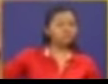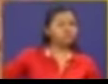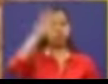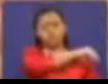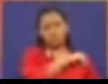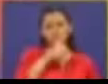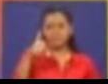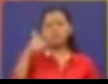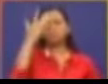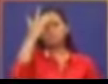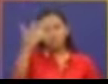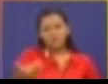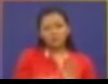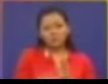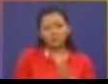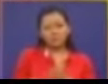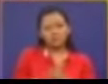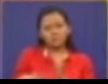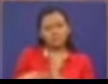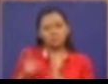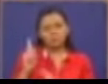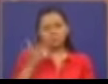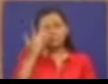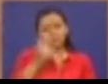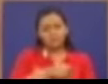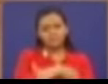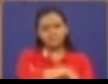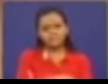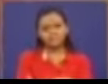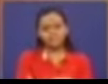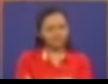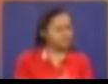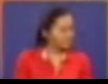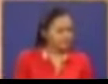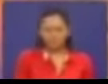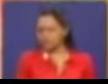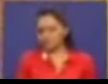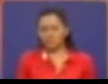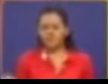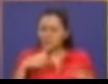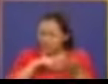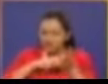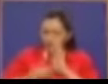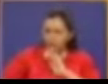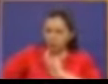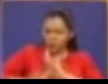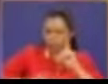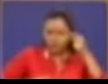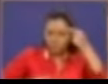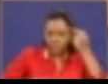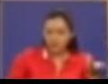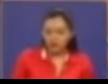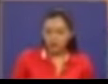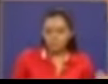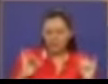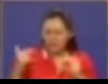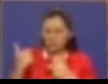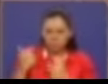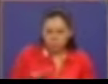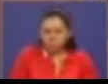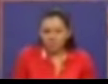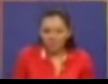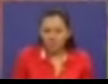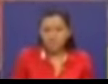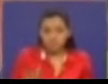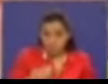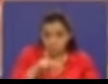oponen a que tenga cocina de inducción? ¿Alguien lo entiende? Solo por oponerse al gobierno, a todo el tiempo. Una irresponsabilidad tremenda. ¿Y qué